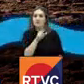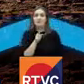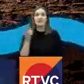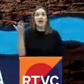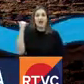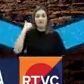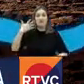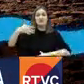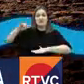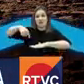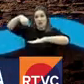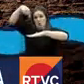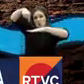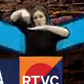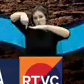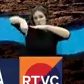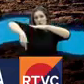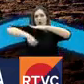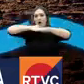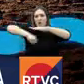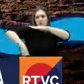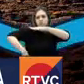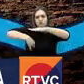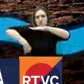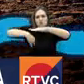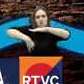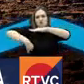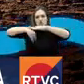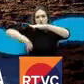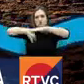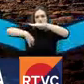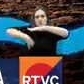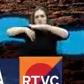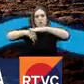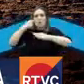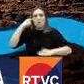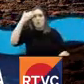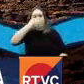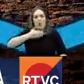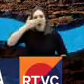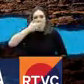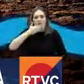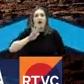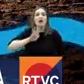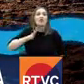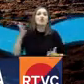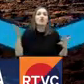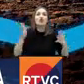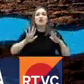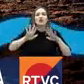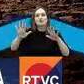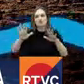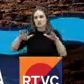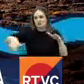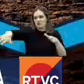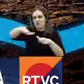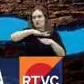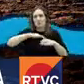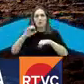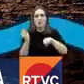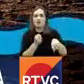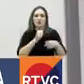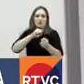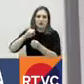recibido el permiso de la autoridad ambiental para que este año iniciara pruebas de exploración con esa técnica en los pozos Calé y Platero en Puerto